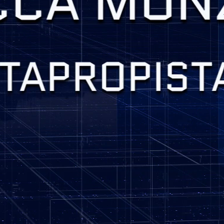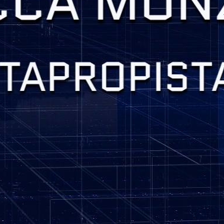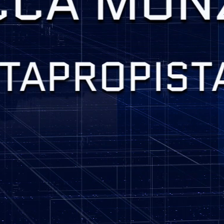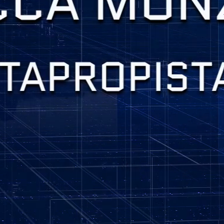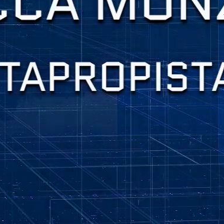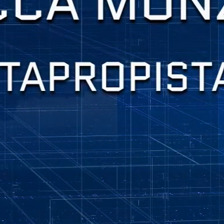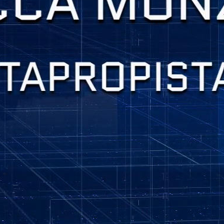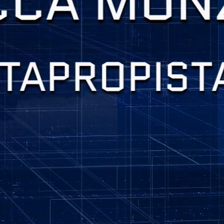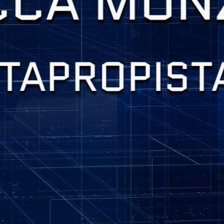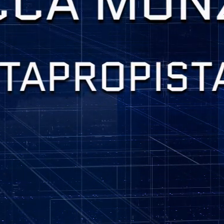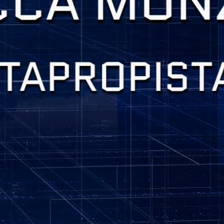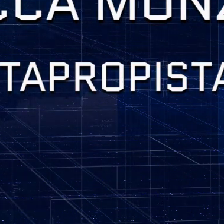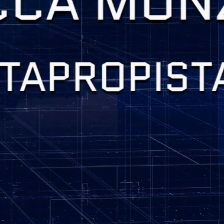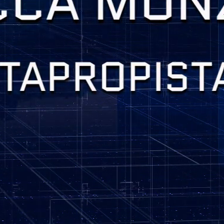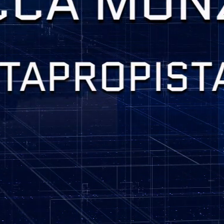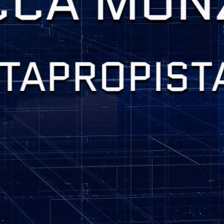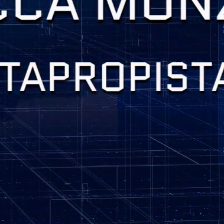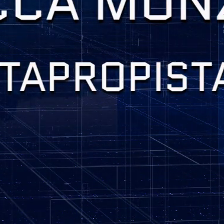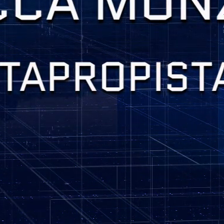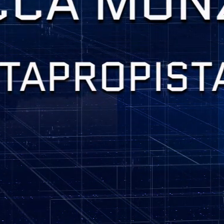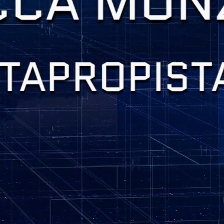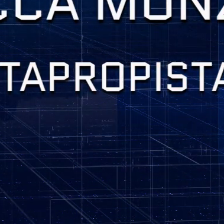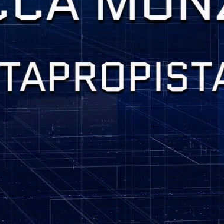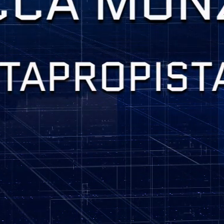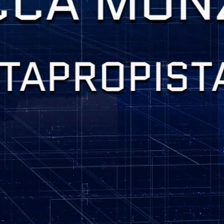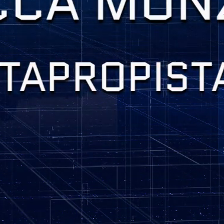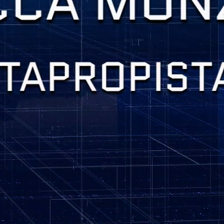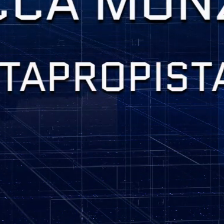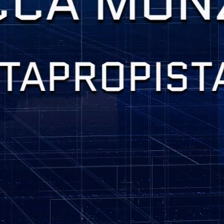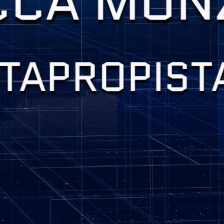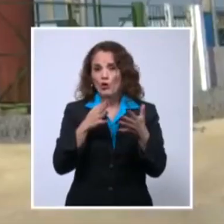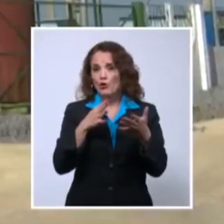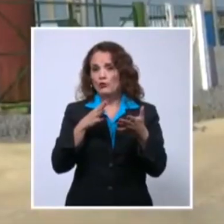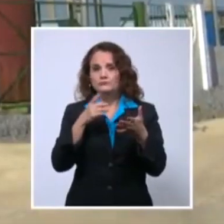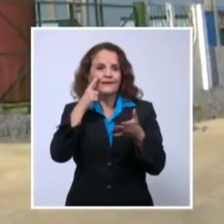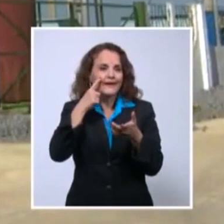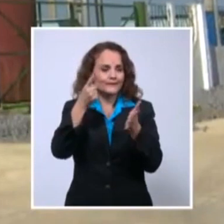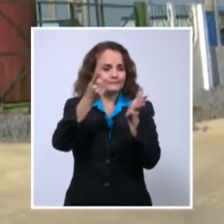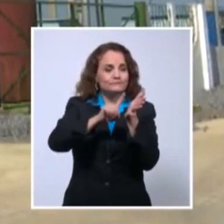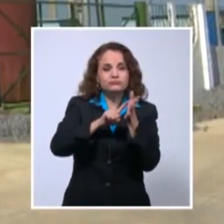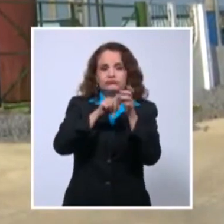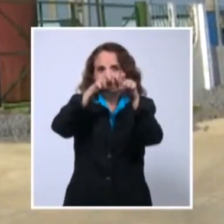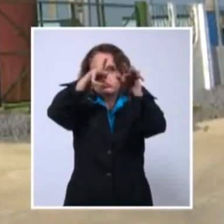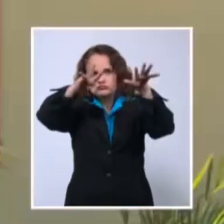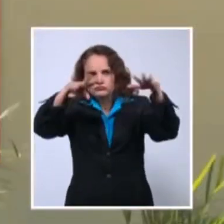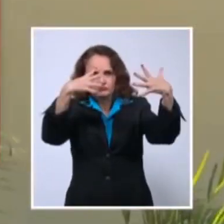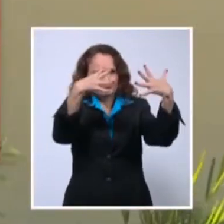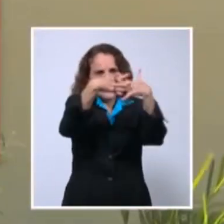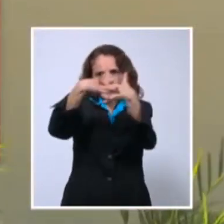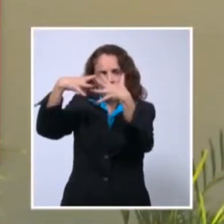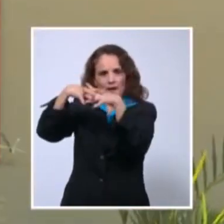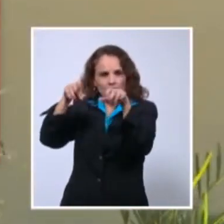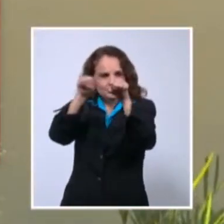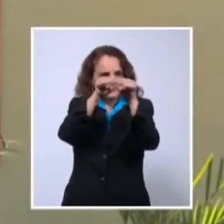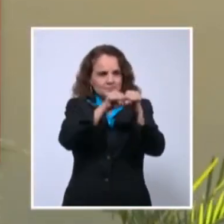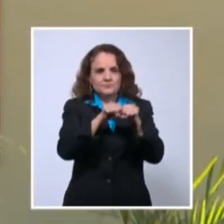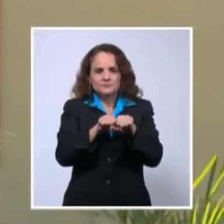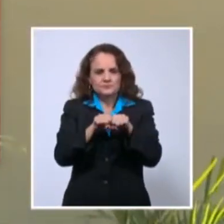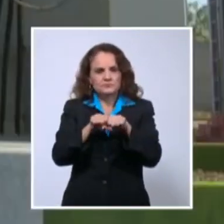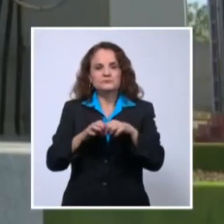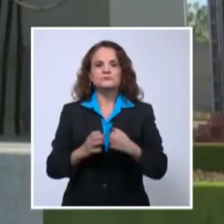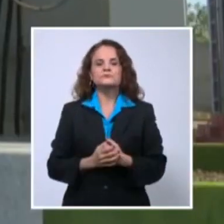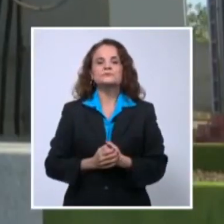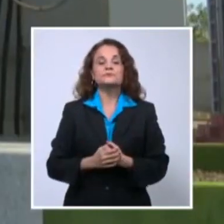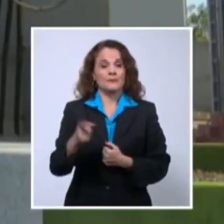que pagar muchísimo más de lo que va a ganar, eso va a decaer en los negocios. En Santi Espíritus, la periodista independiente Aymara Peña destaca que